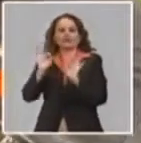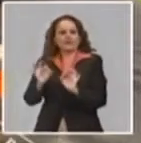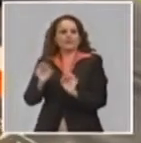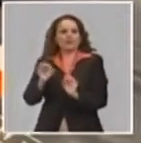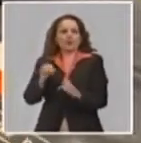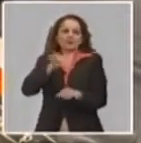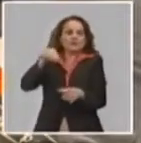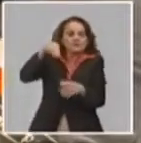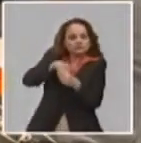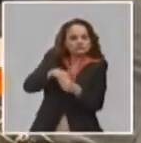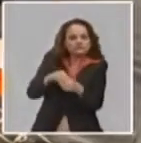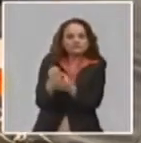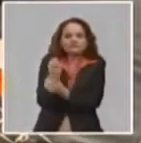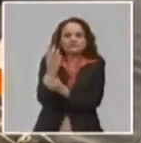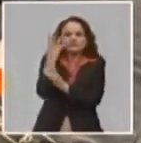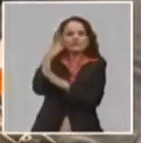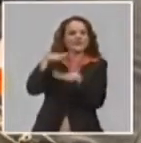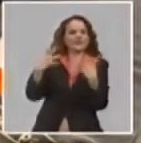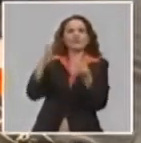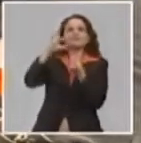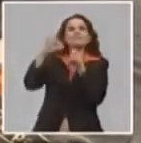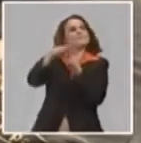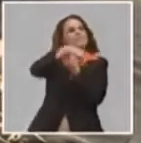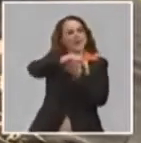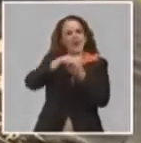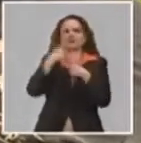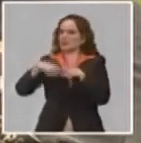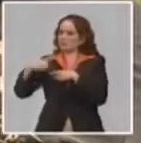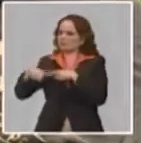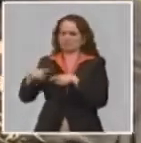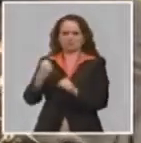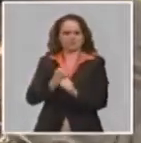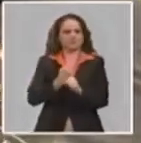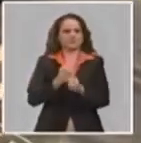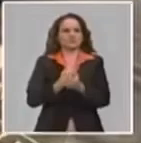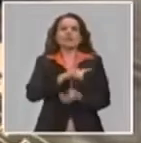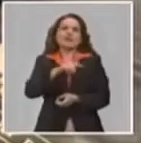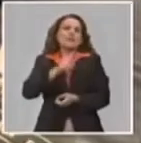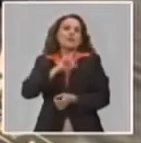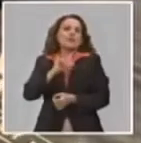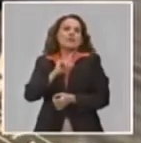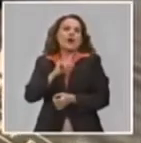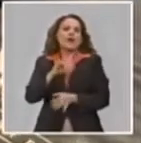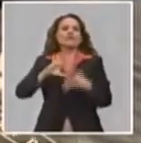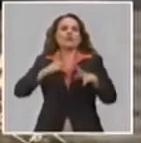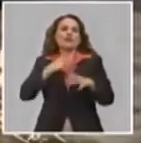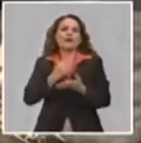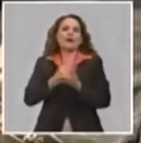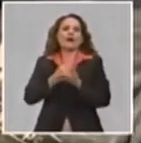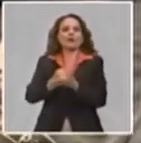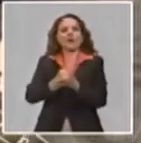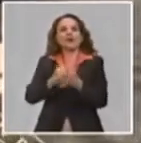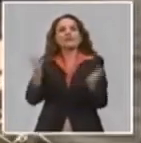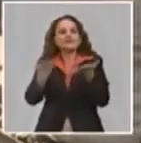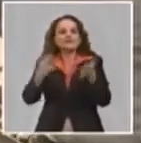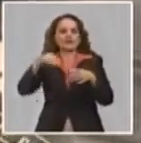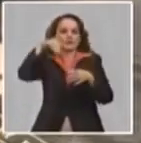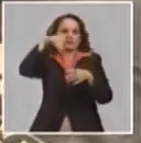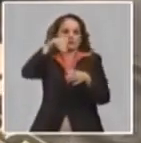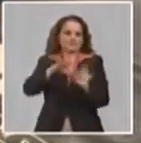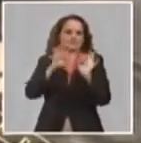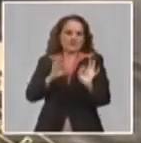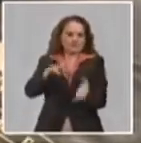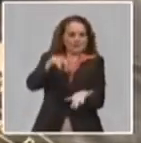plantando plátano, pero lo estamos haciendo porque sabemos que de esta manera vamos a contribuir al desarrollo local y